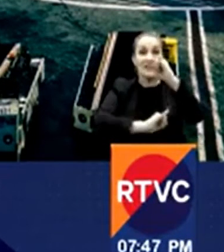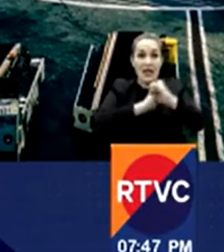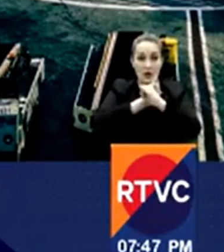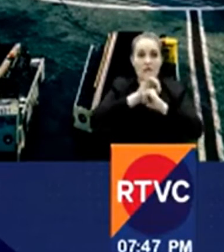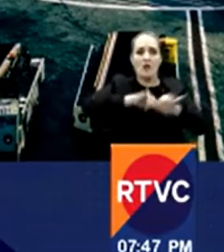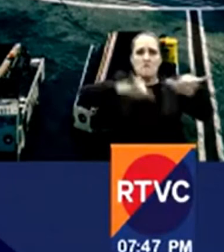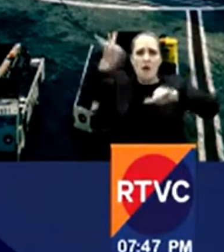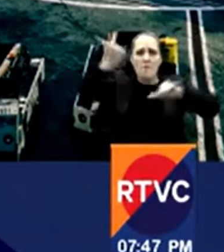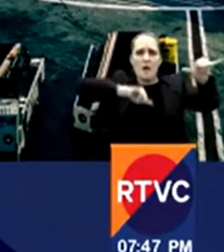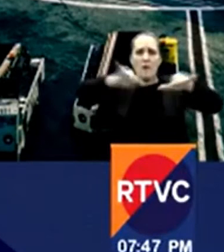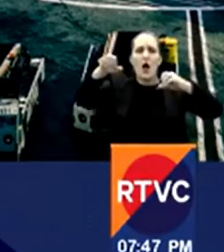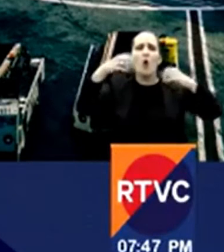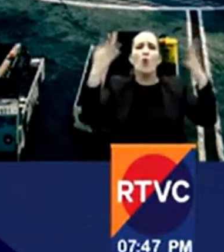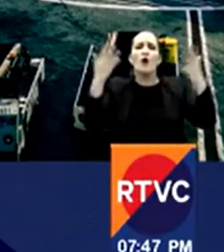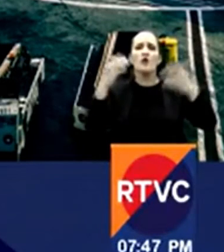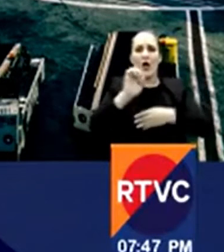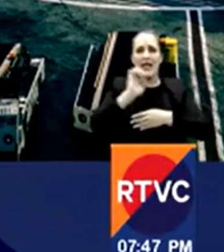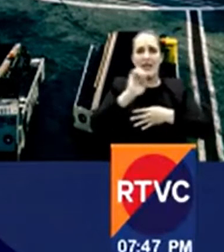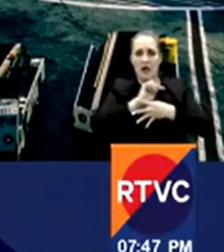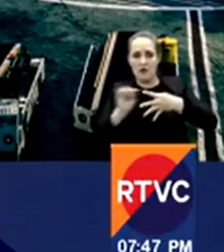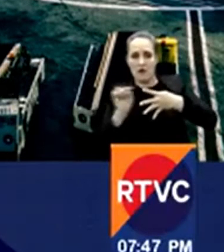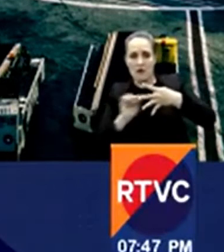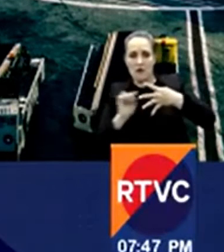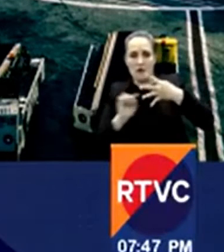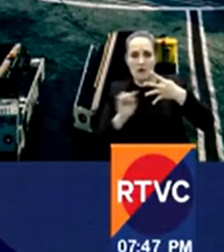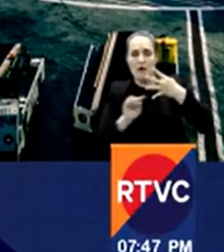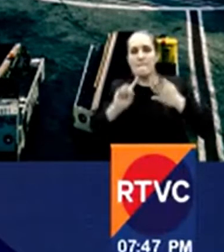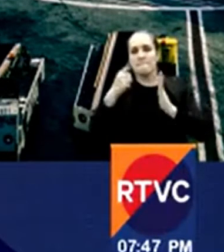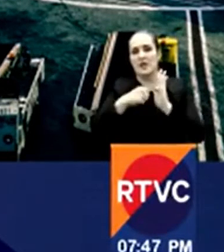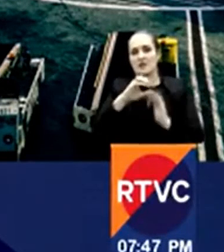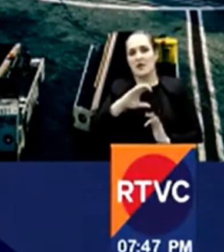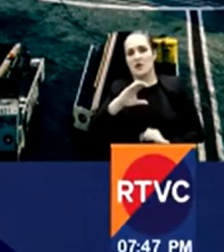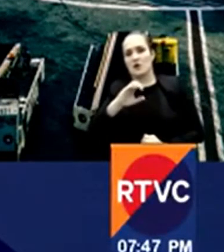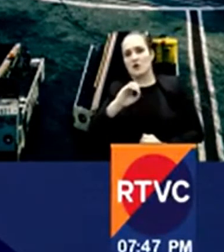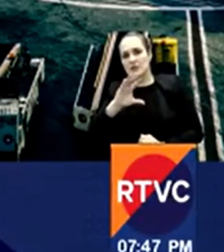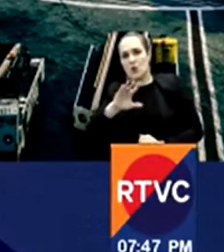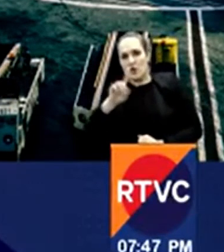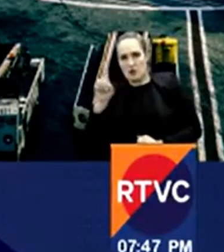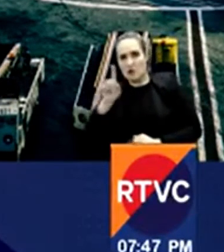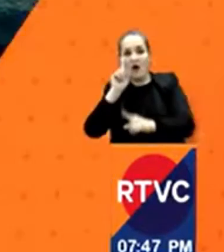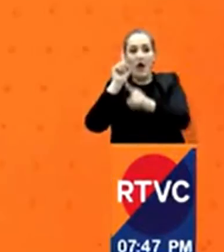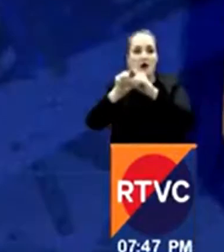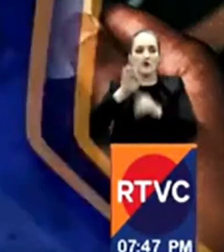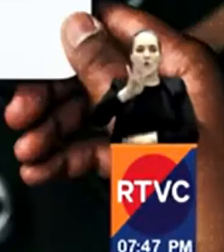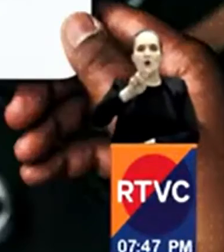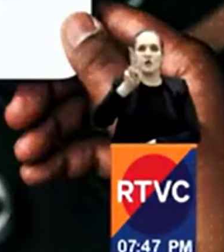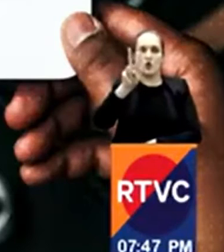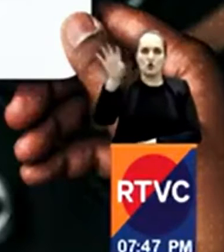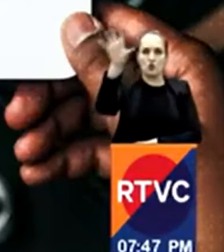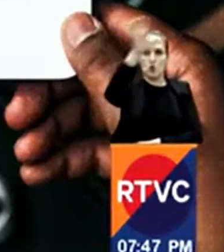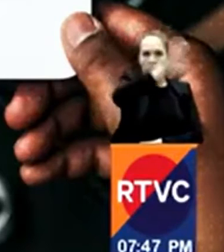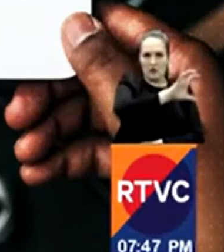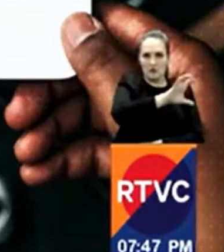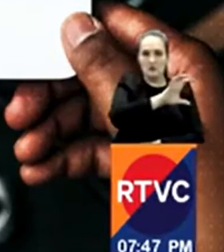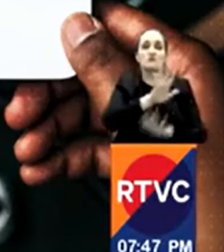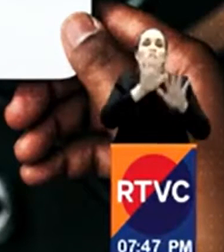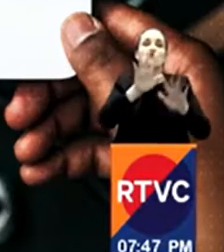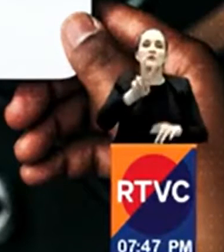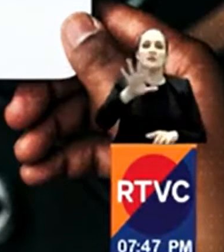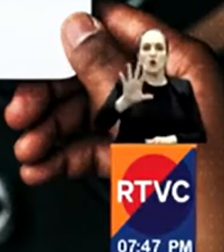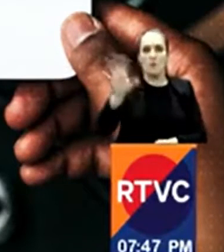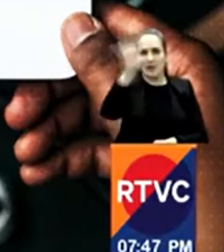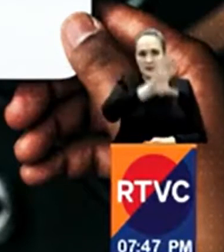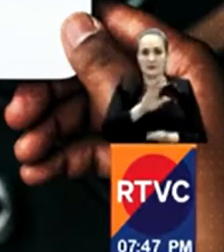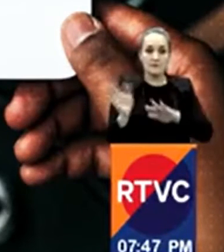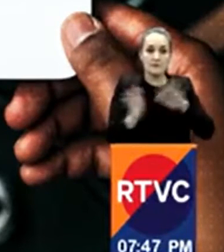de Colombia durante enero de este año hacia 42 ciudades de 25 países diferentes. 8 billones de pesos en